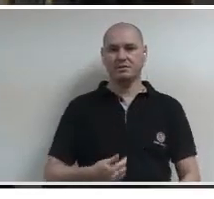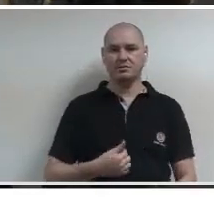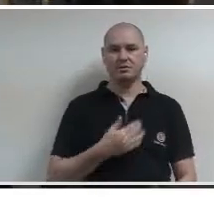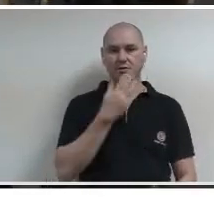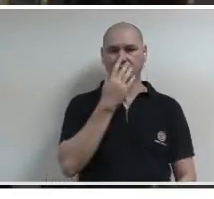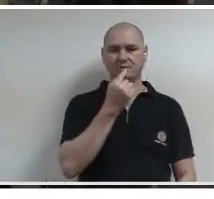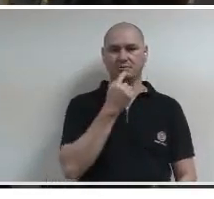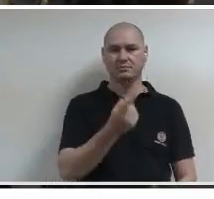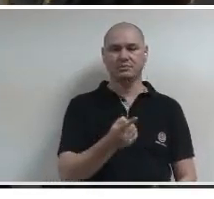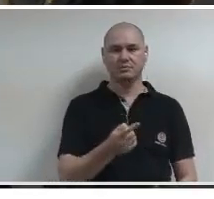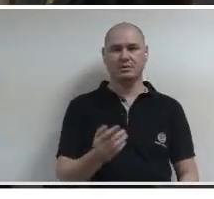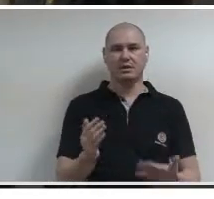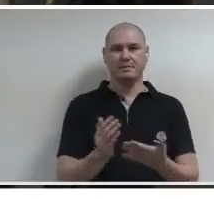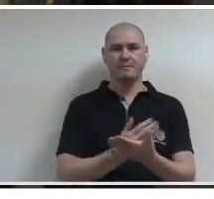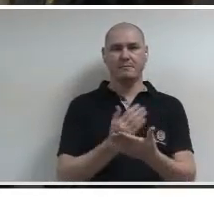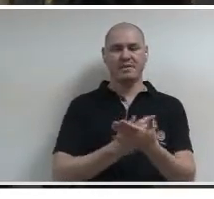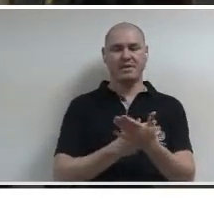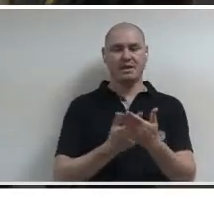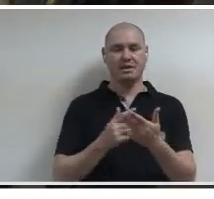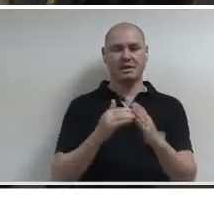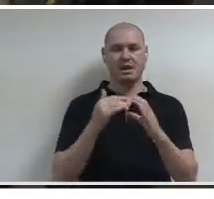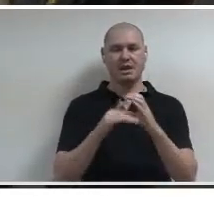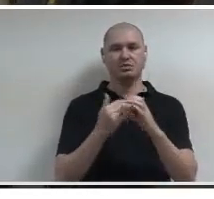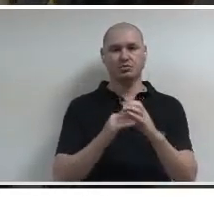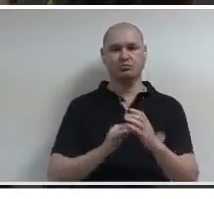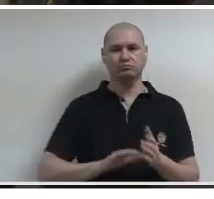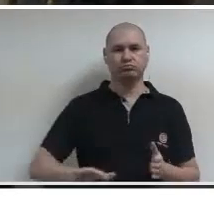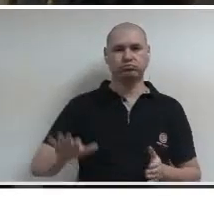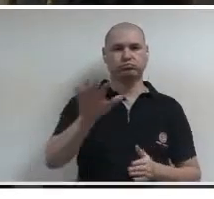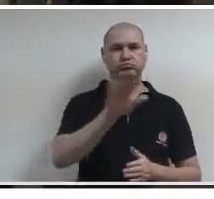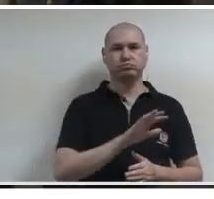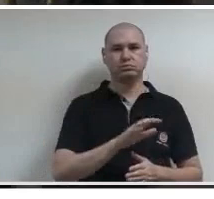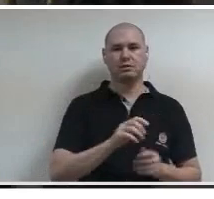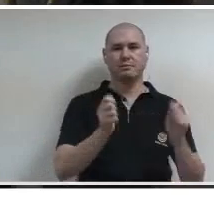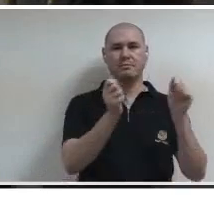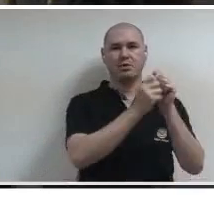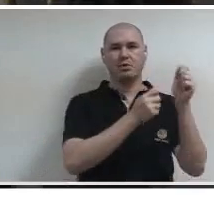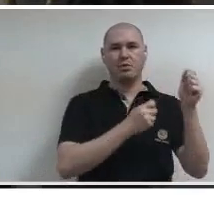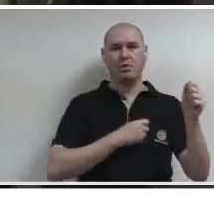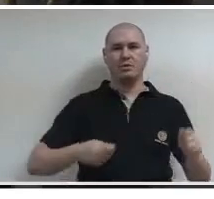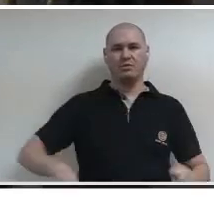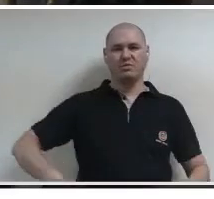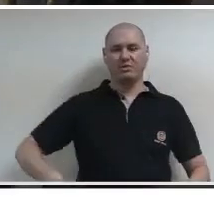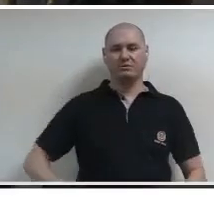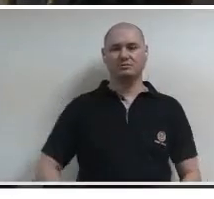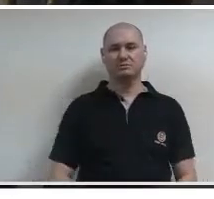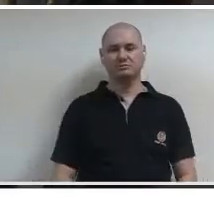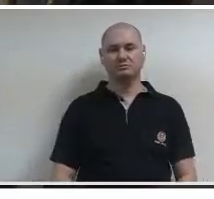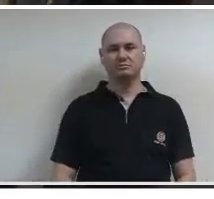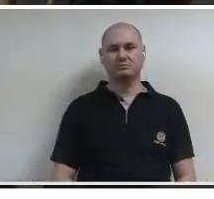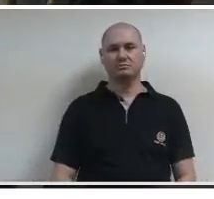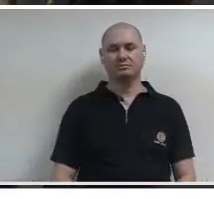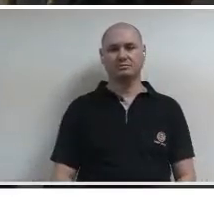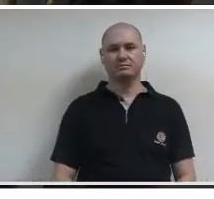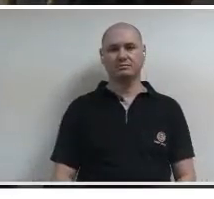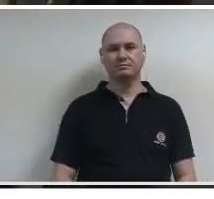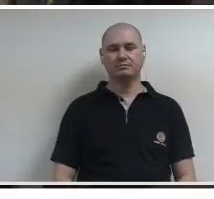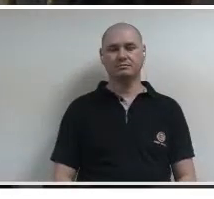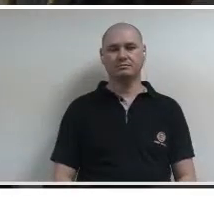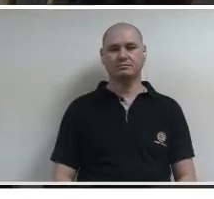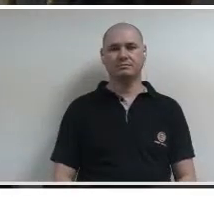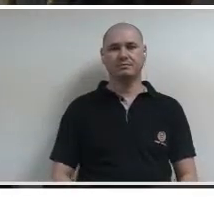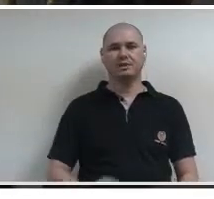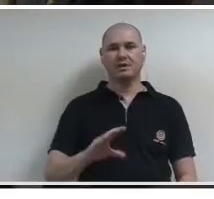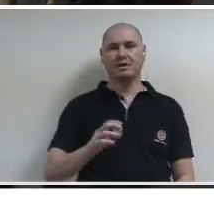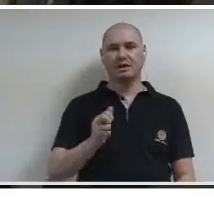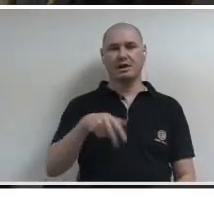Doctora Carolina Llanes, andé presidente PMOC, CPM, expediente electrónico a